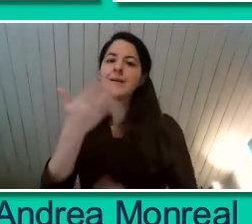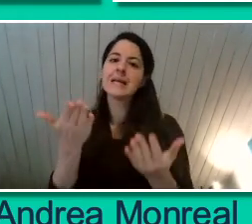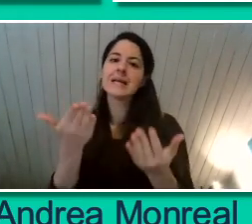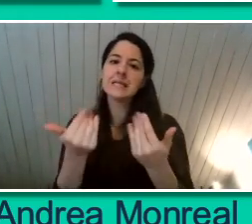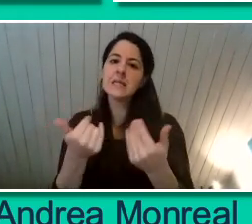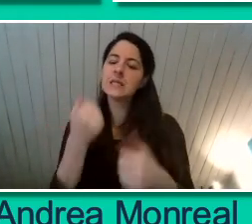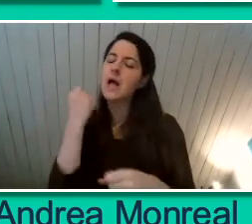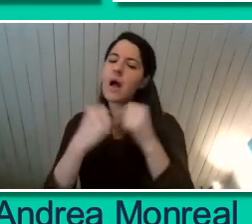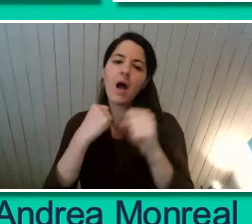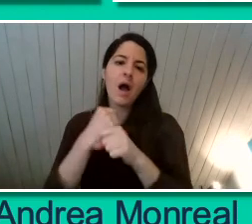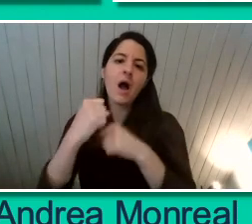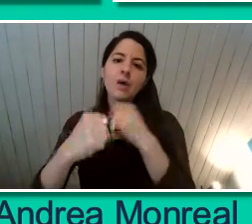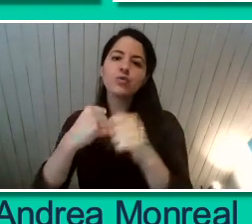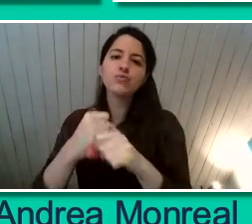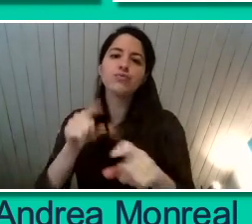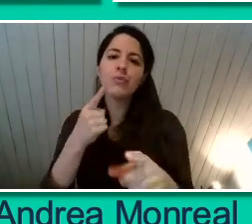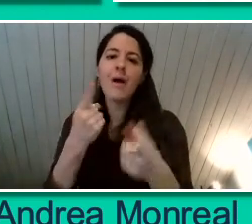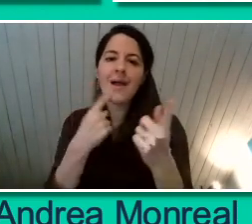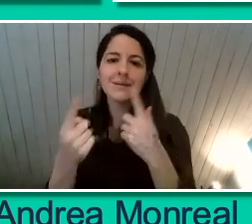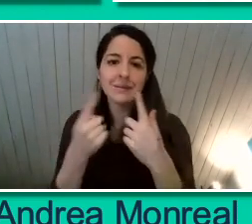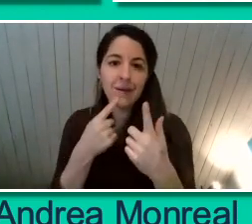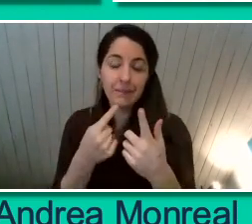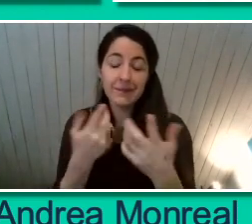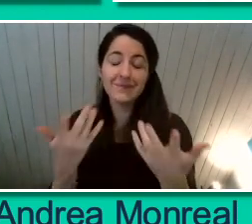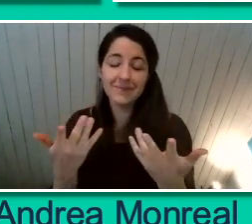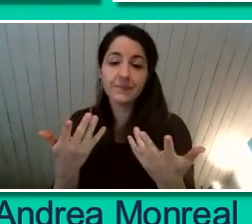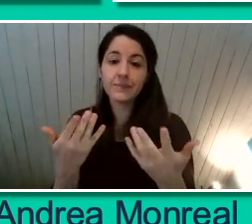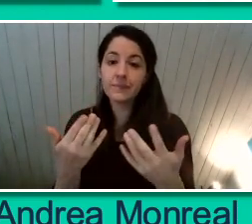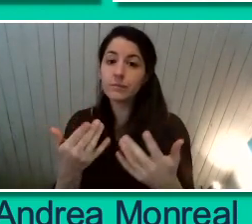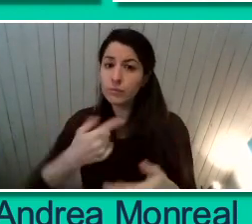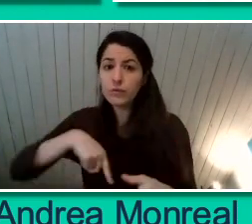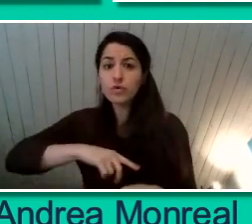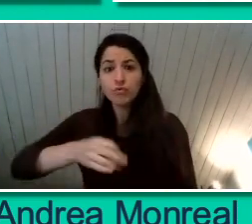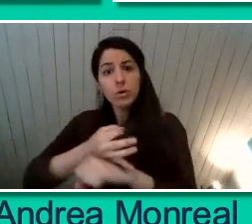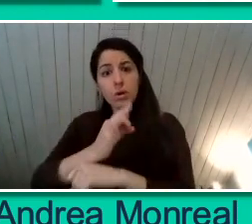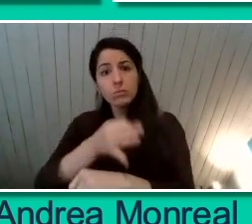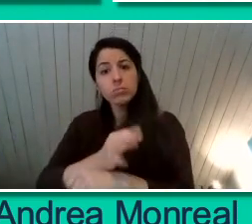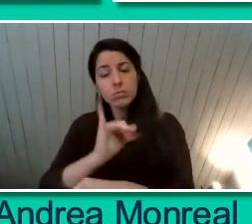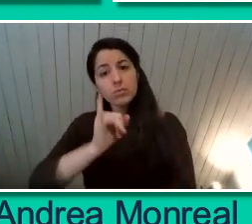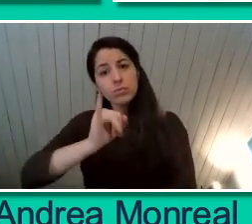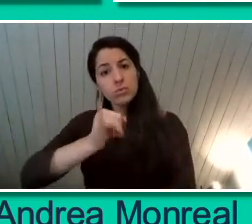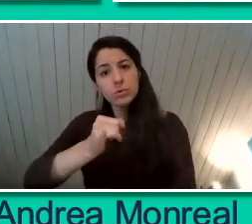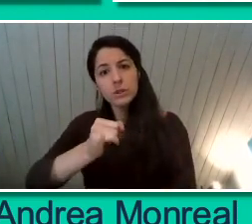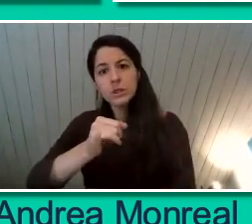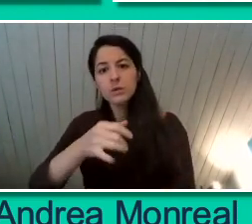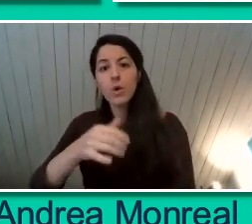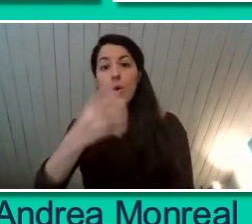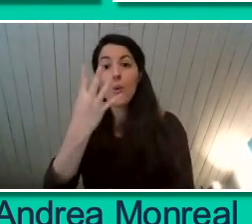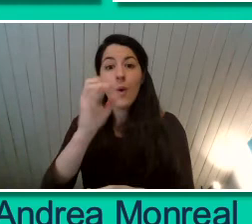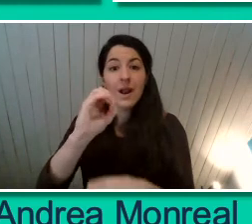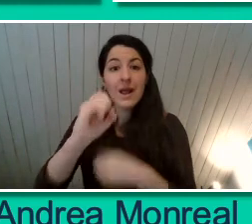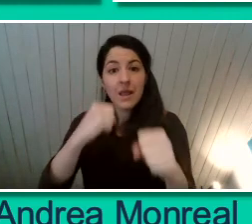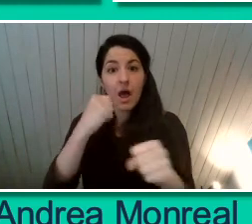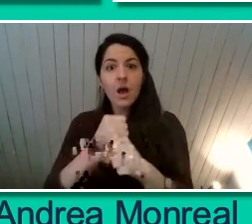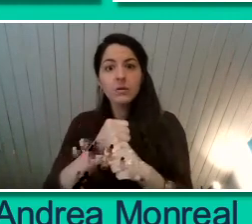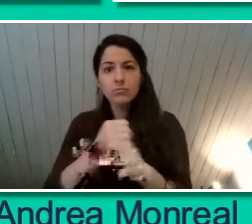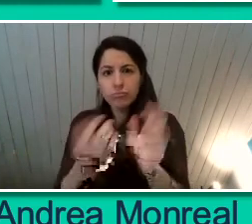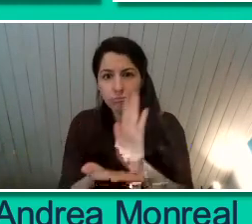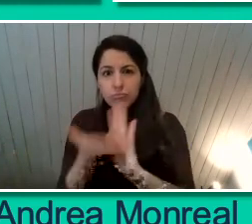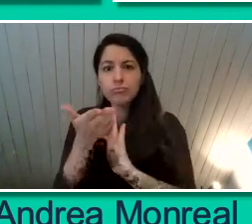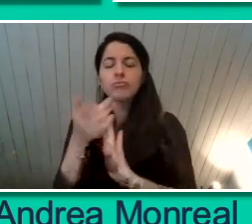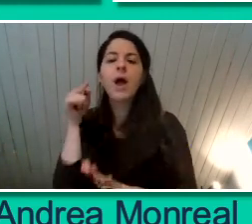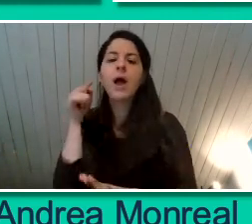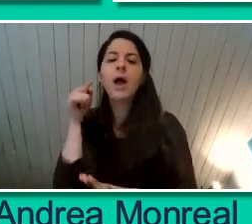Se recomienda esto a partir de los 40 años, hacerse el chequeo, principalmente a través del